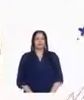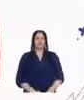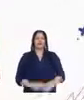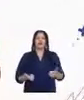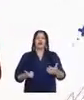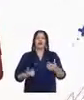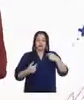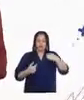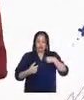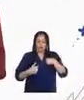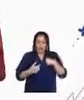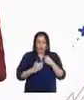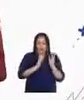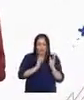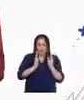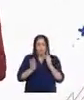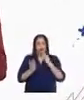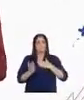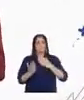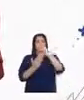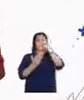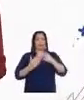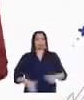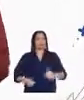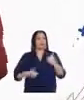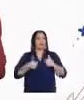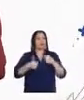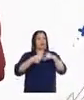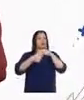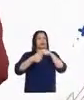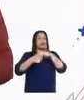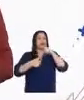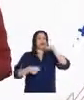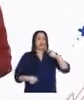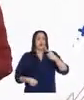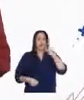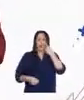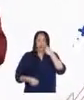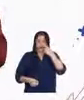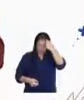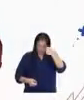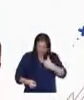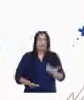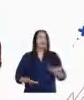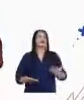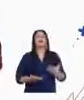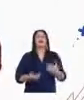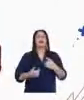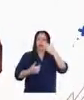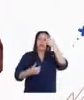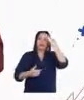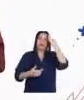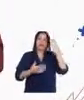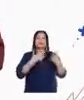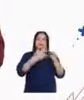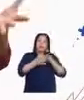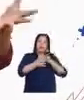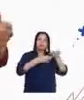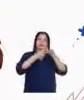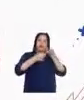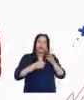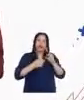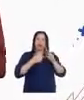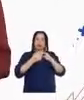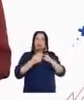Al construir nuestro plan de vida debemos conocernos bien. Para este punto ya hemos venido trabajando juntos